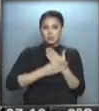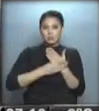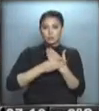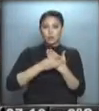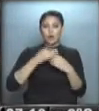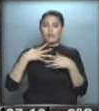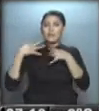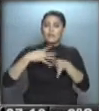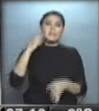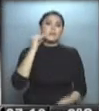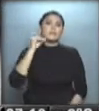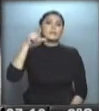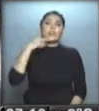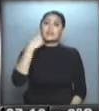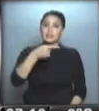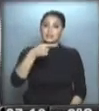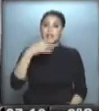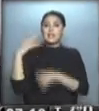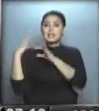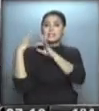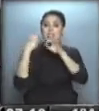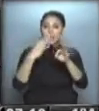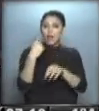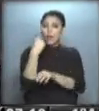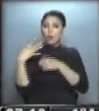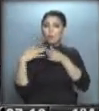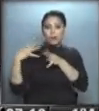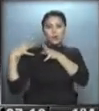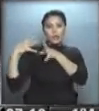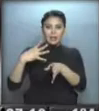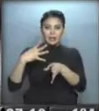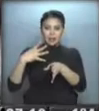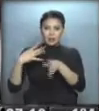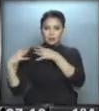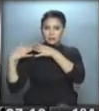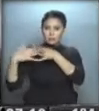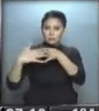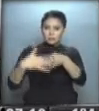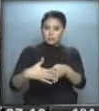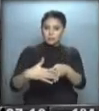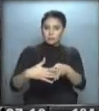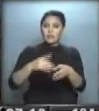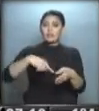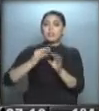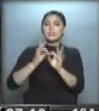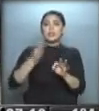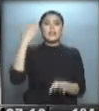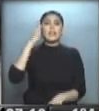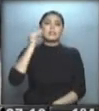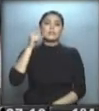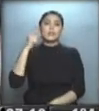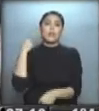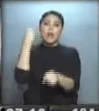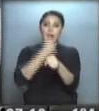confirmó la llegada a gibraltar de un buque de guerra de la escuadra royal navy que partió del reino